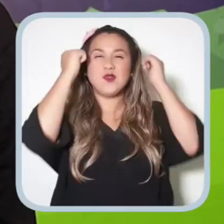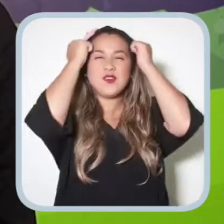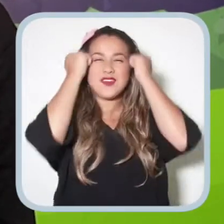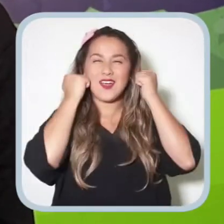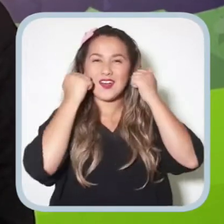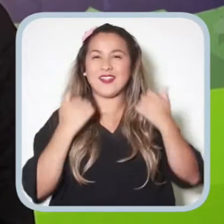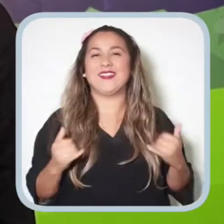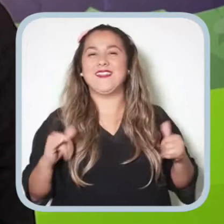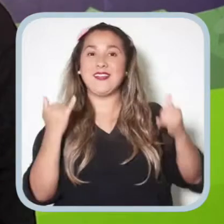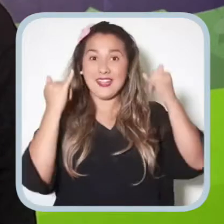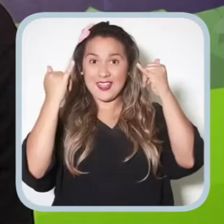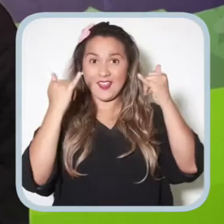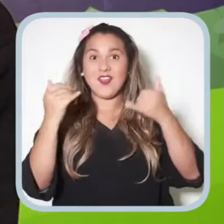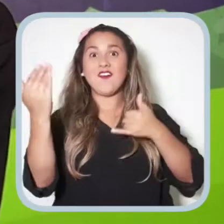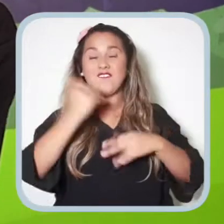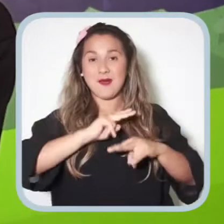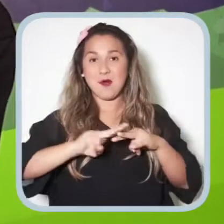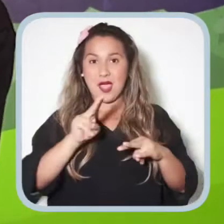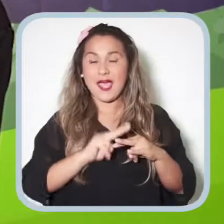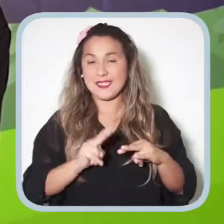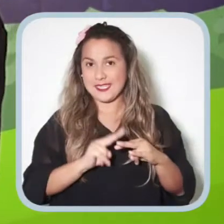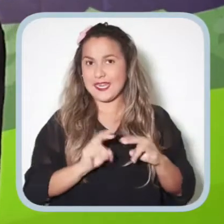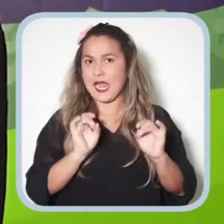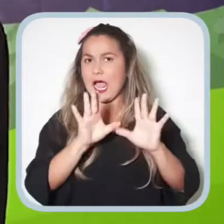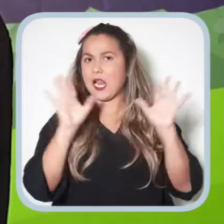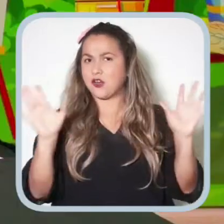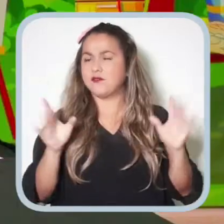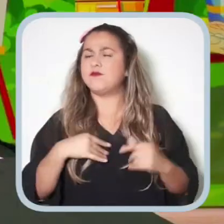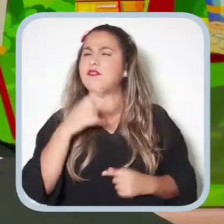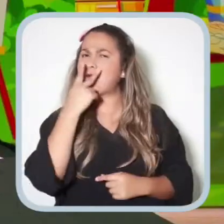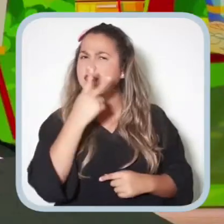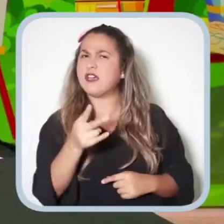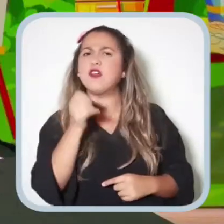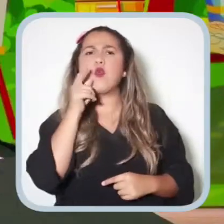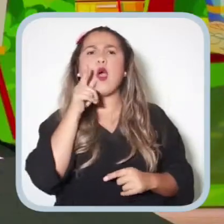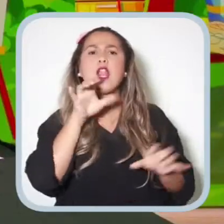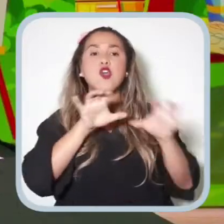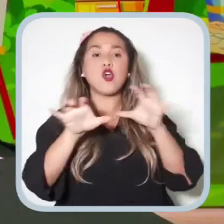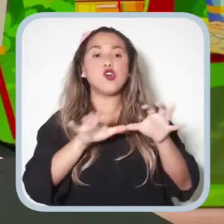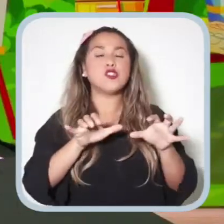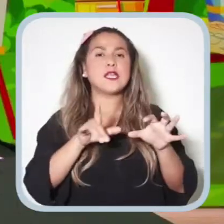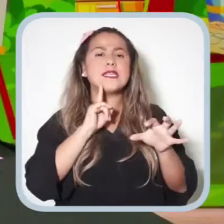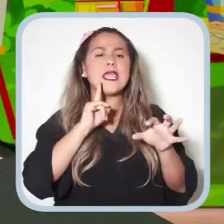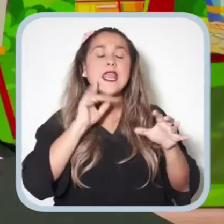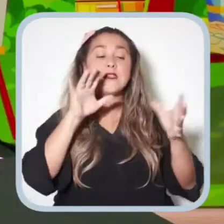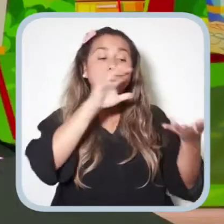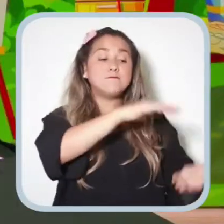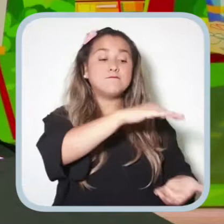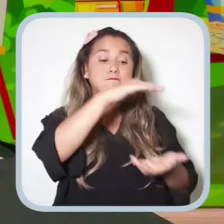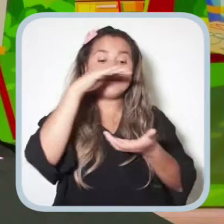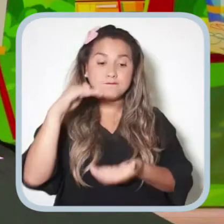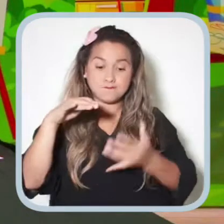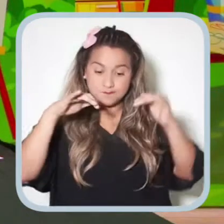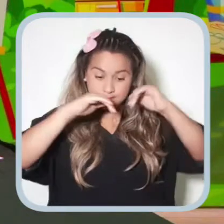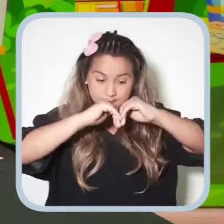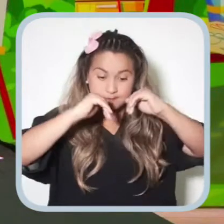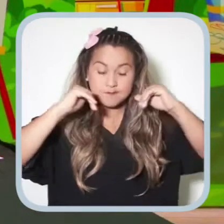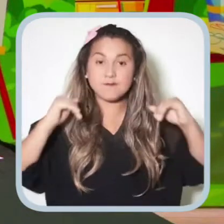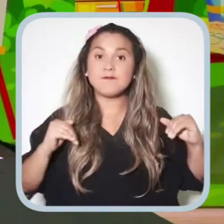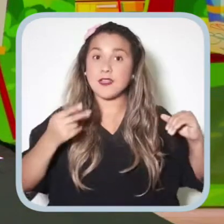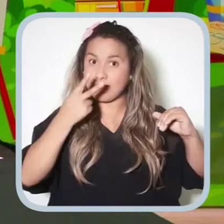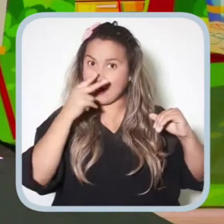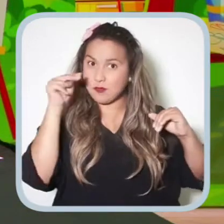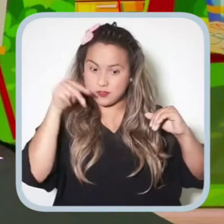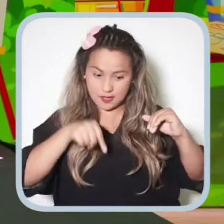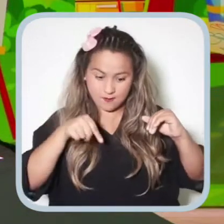divertido. Vamos a hacer algo. Vamos a ver qué materiales tiene este kit. ¿Les parece? Pues vamos